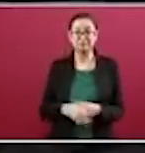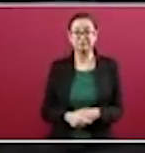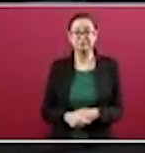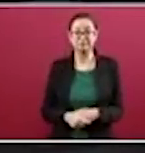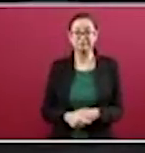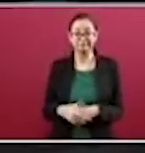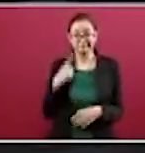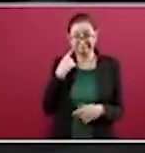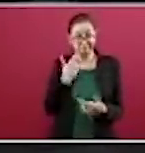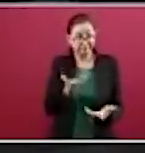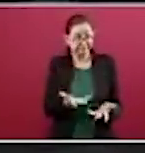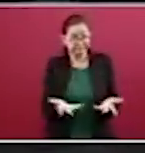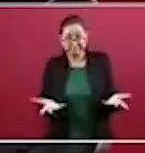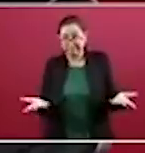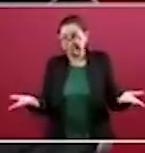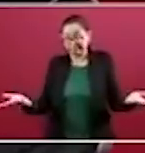Miren el resultado.